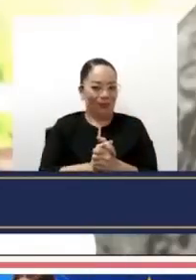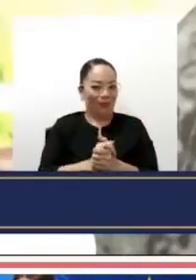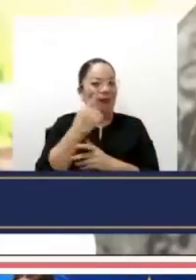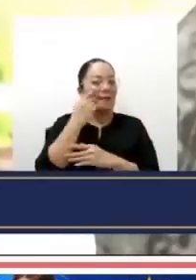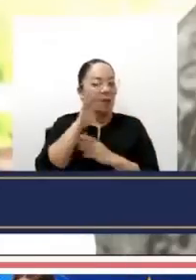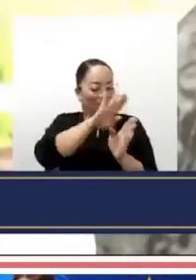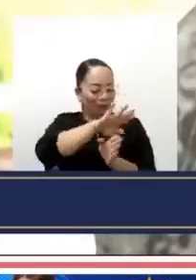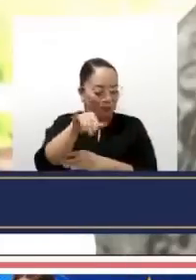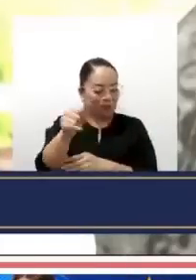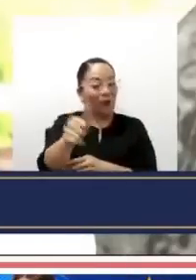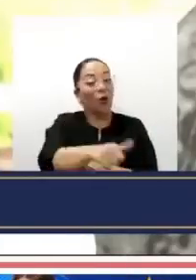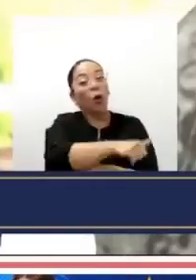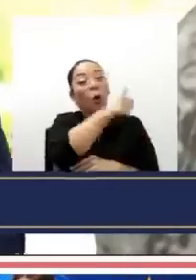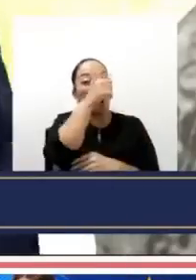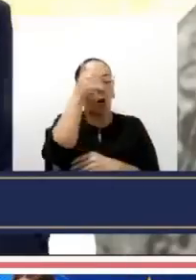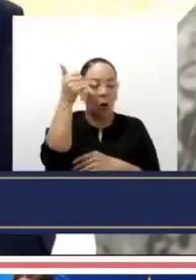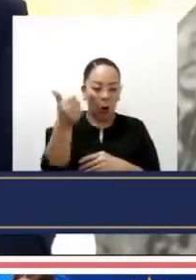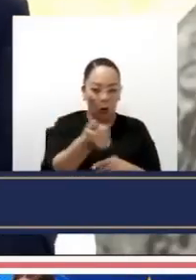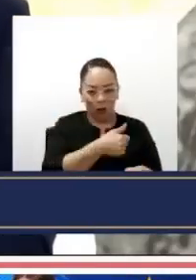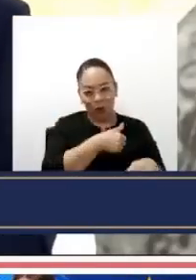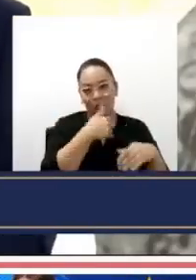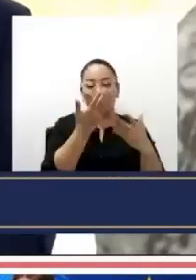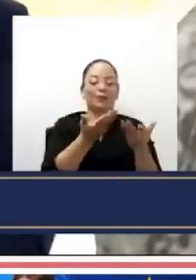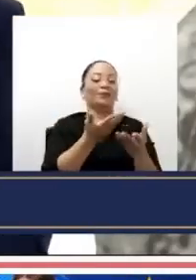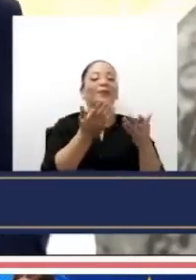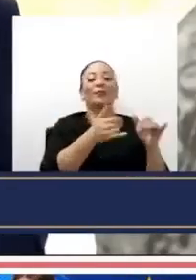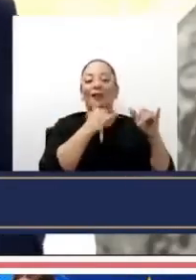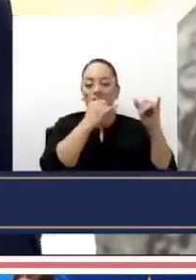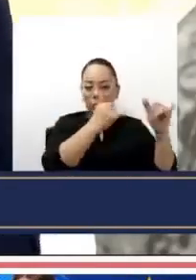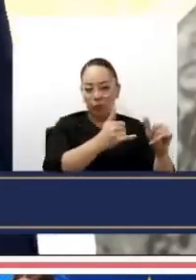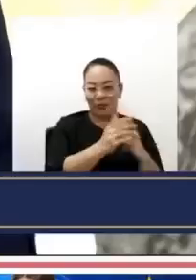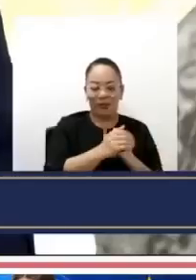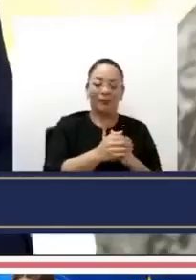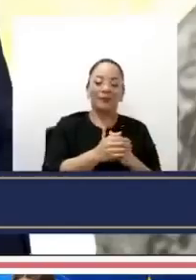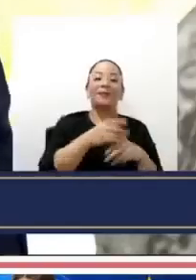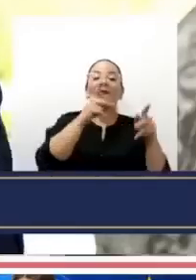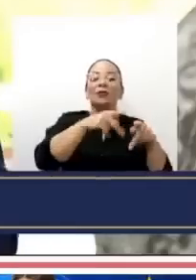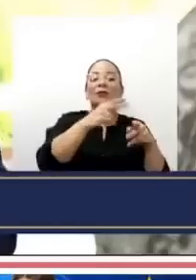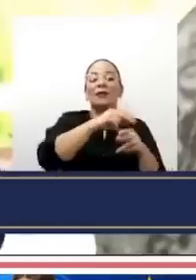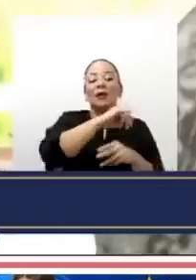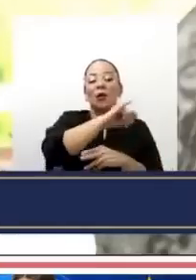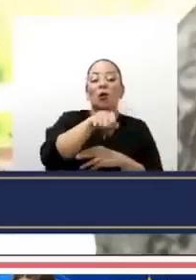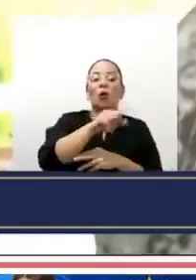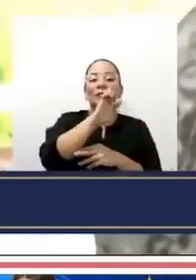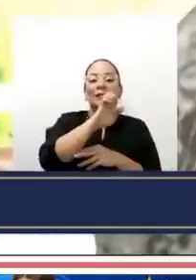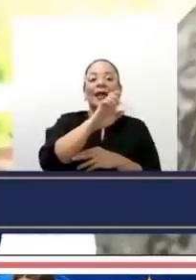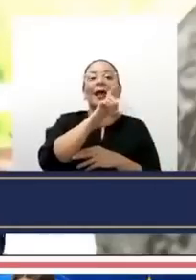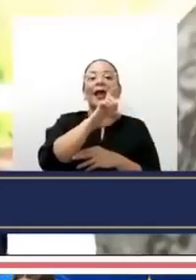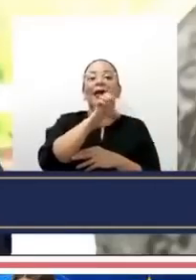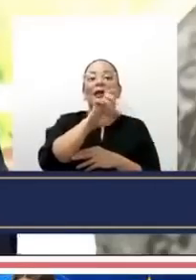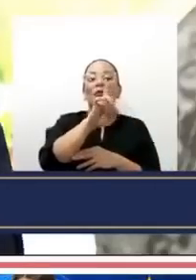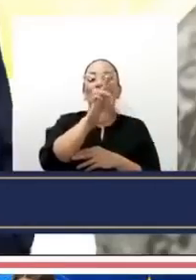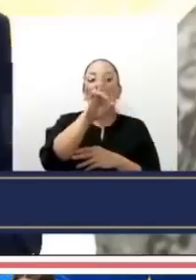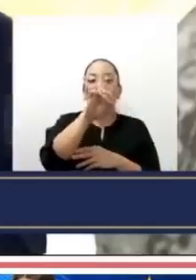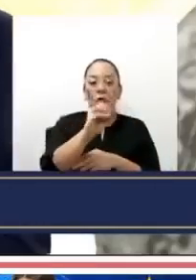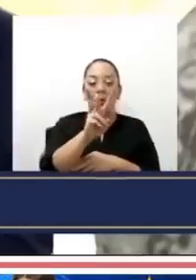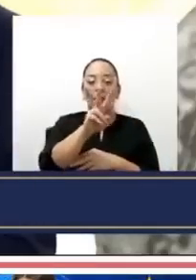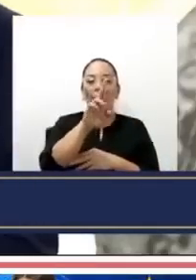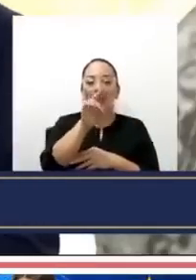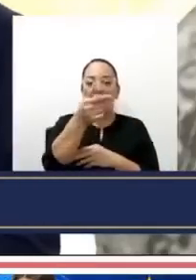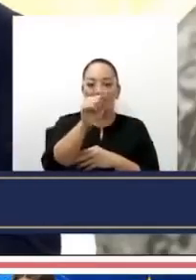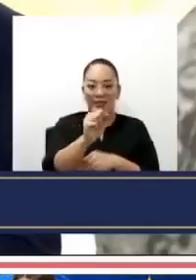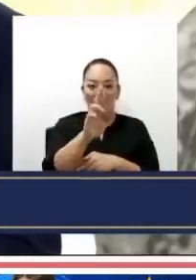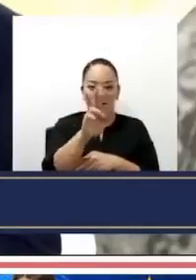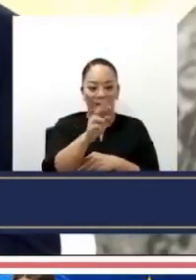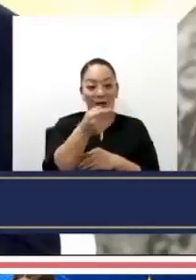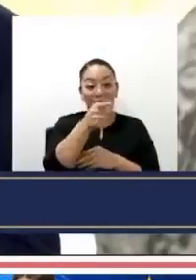otro perínclito ciudadano que responde al nombre de José Eduardo Vargas Rivera. Ese señor se